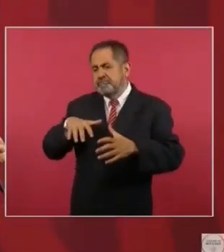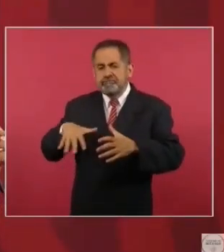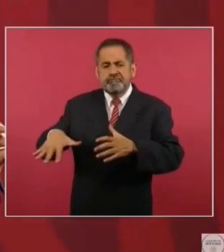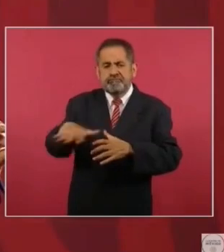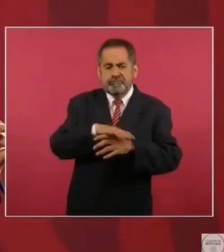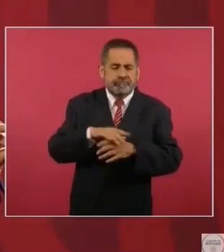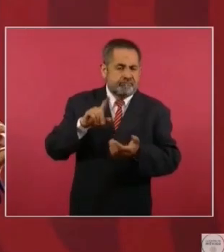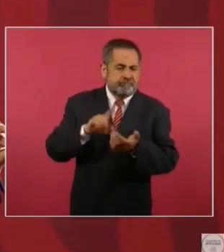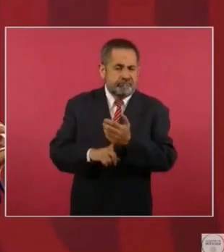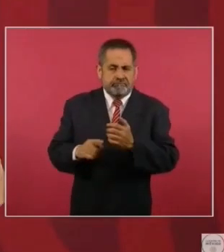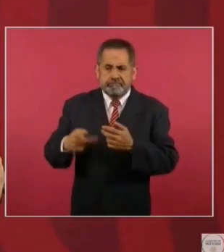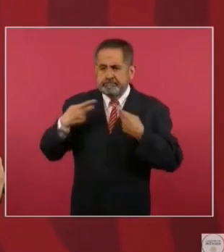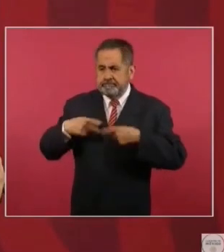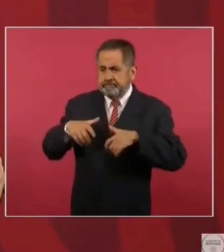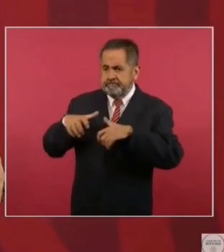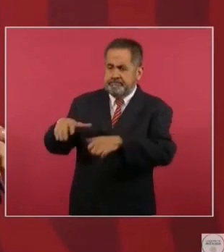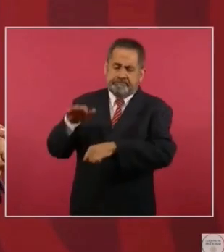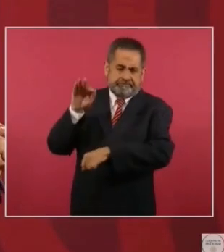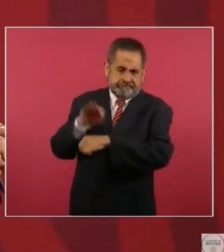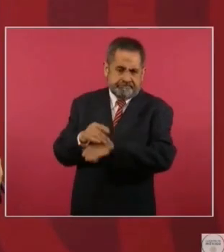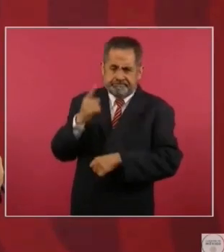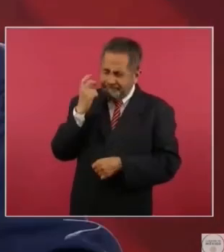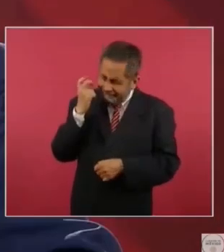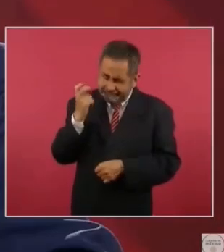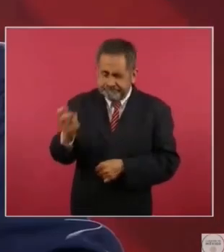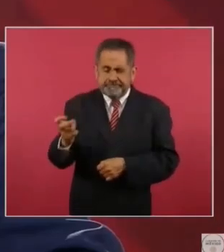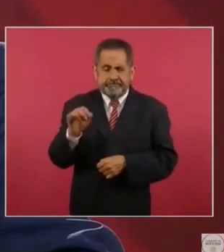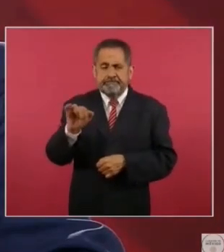los intereses del pueblo, de la nación,